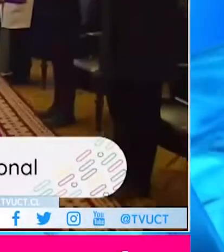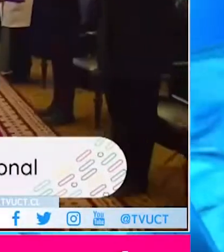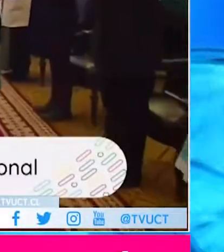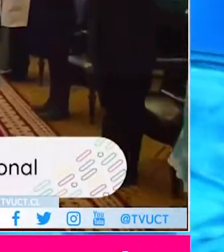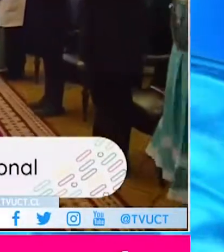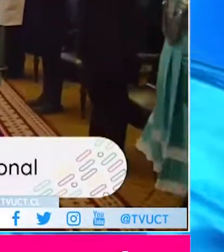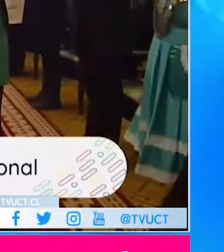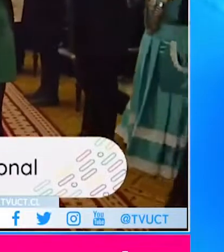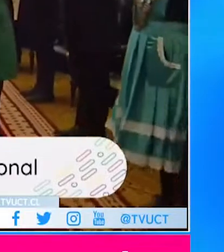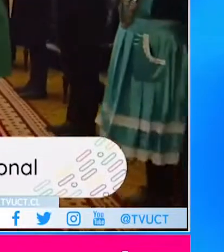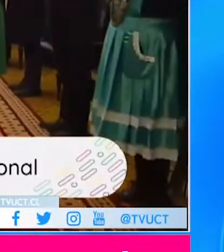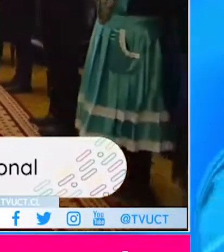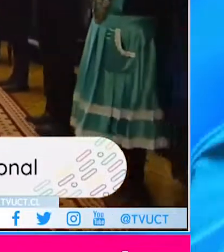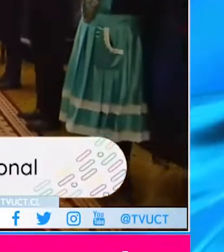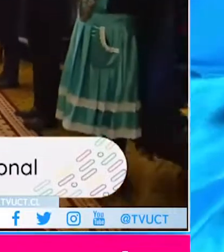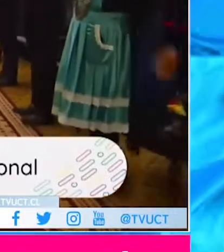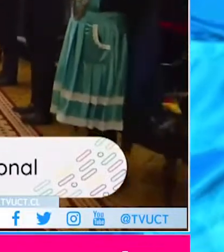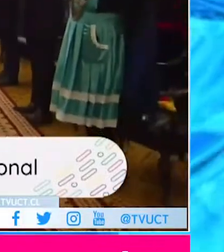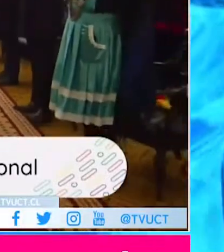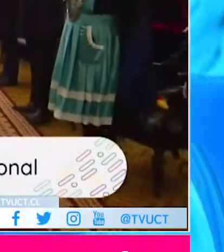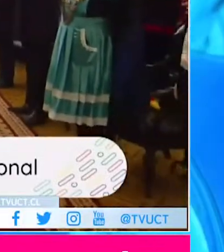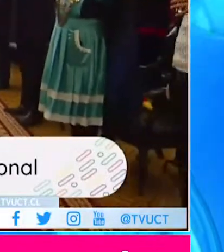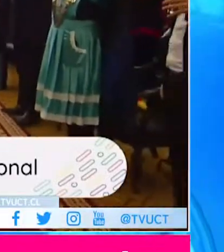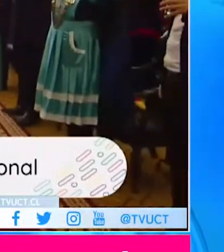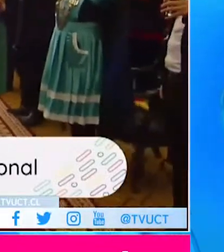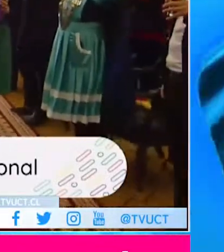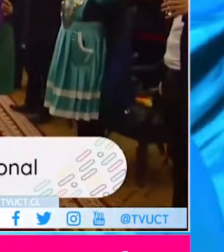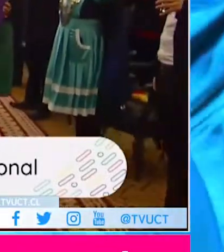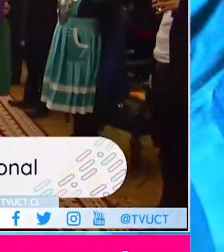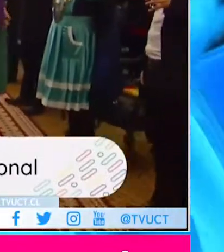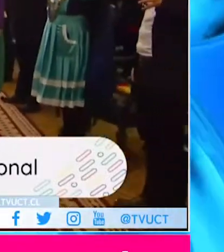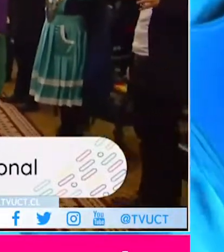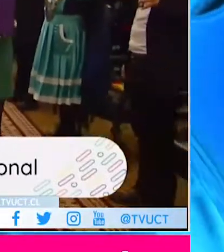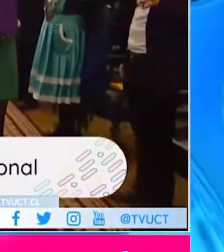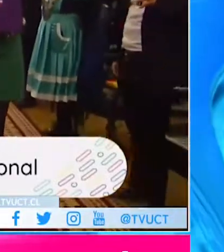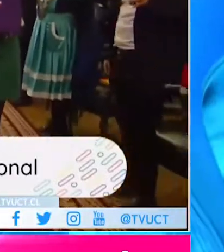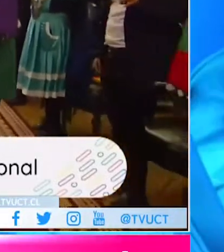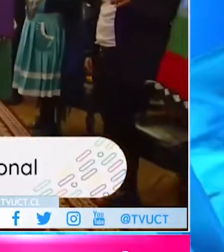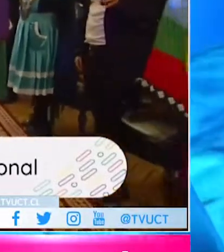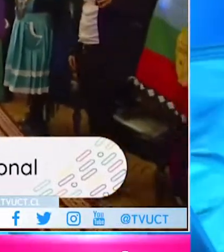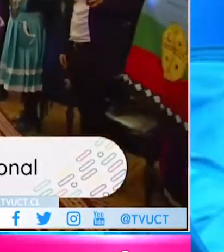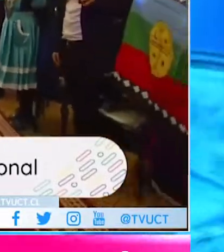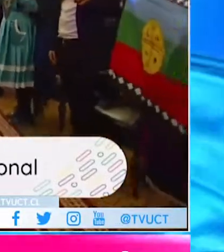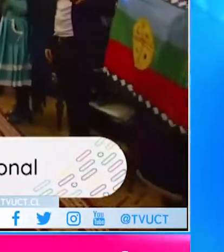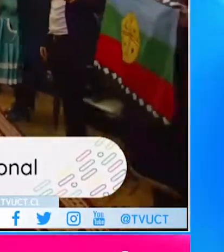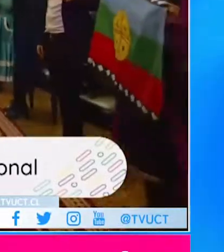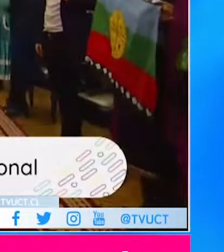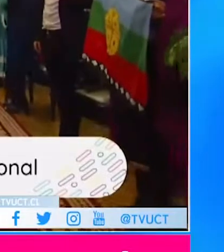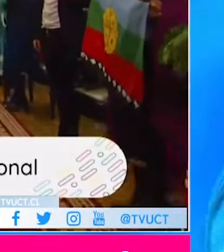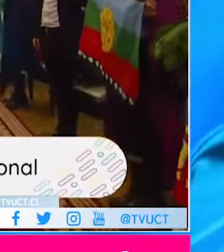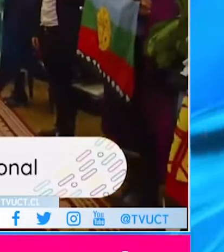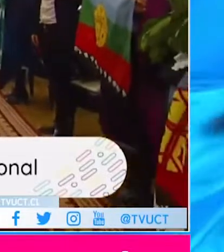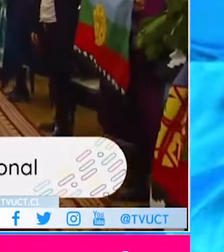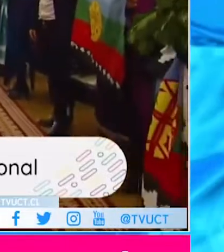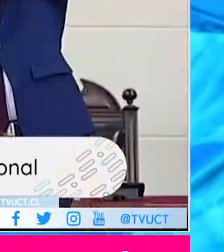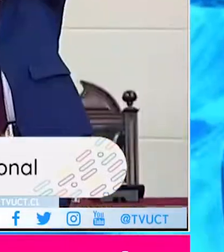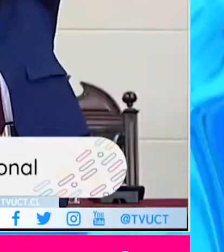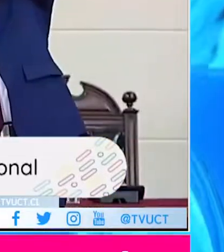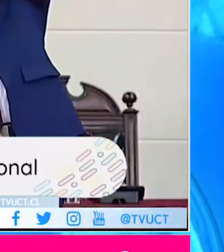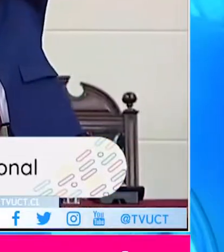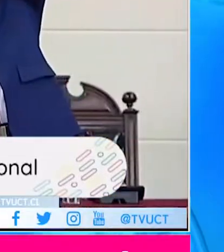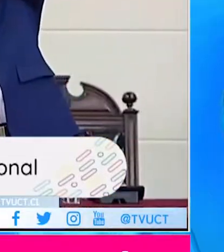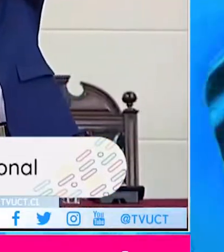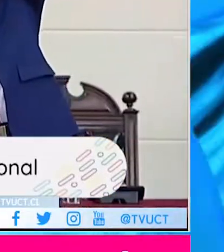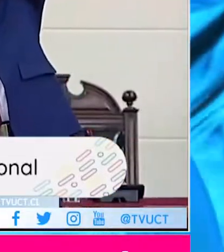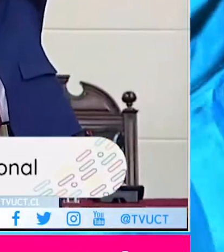era muy, muy importante cómo imprimíamos en la Constitución un estándar feminista hablando de la igualdad de